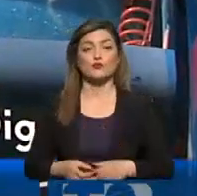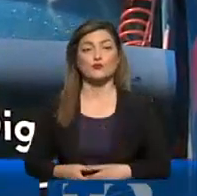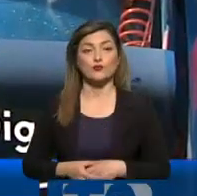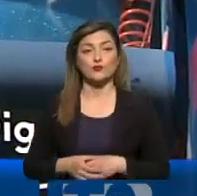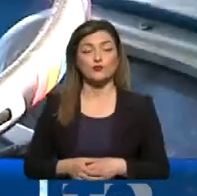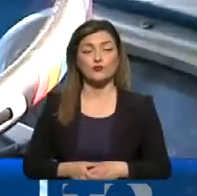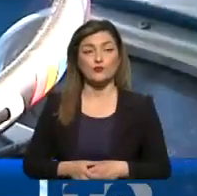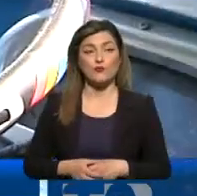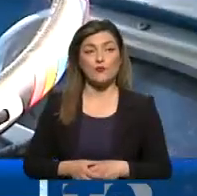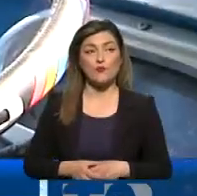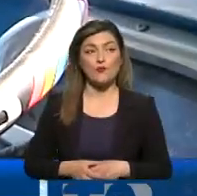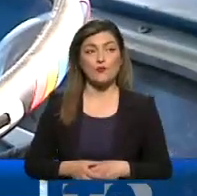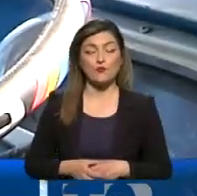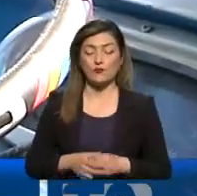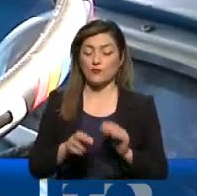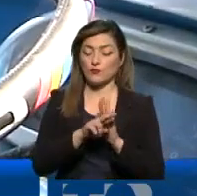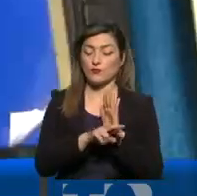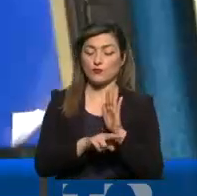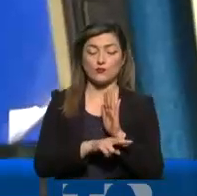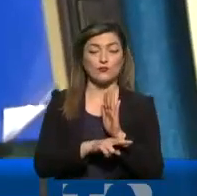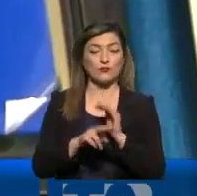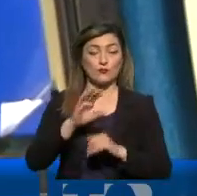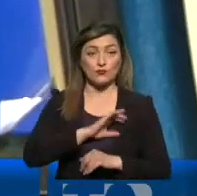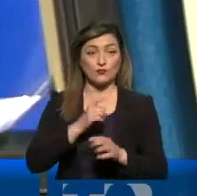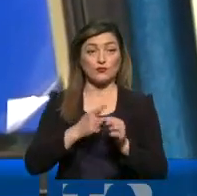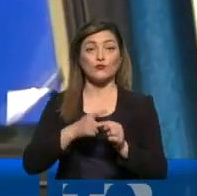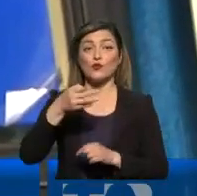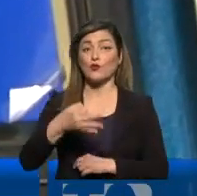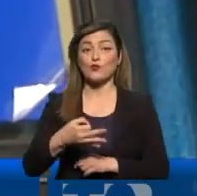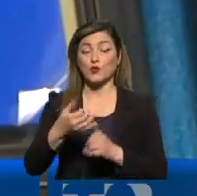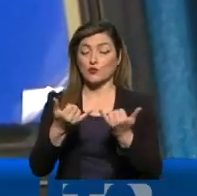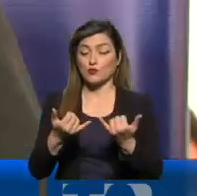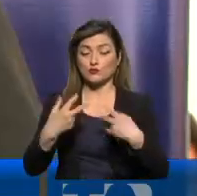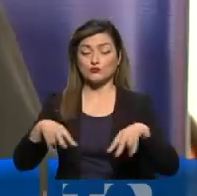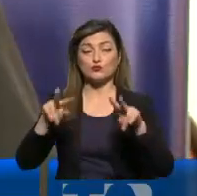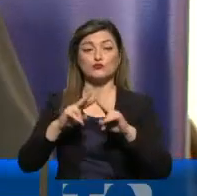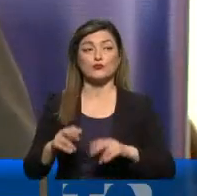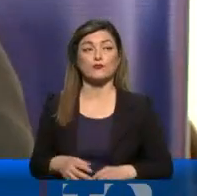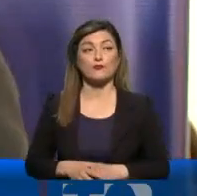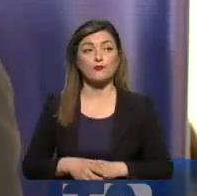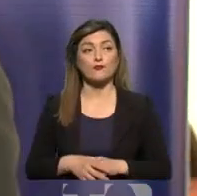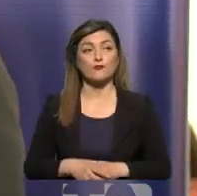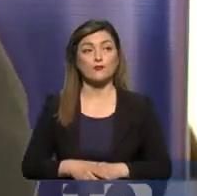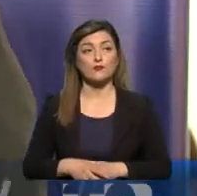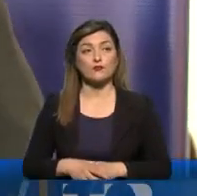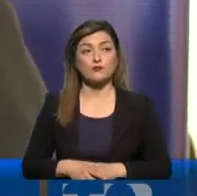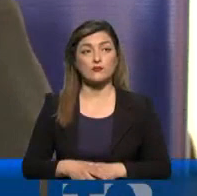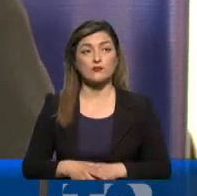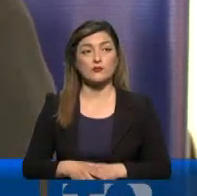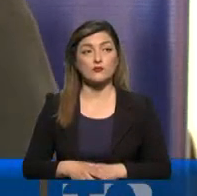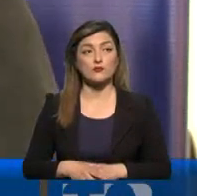tras cumplir los 28 parámetros establecidos por el municipio de quito para actualizar la tarifa llegar a concretar